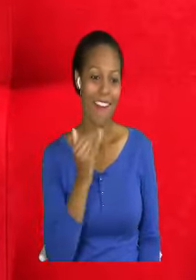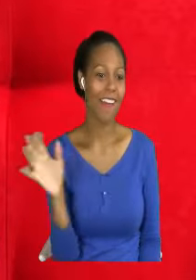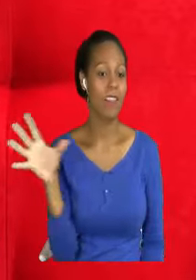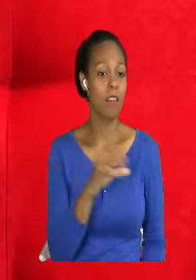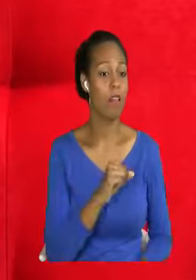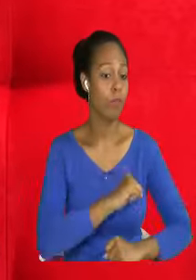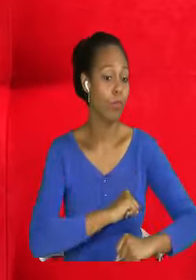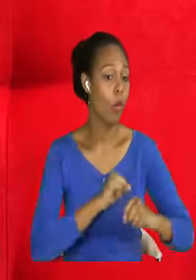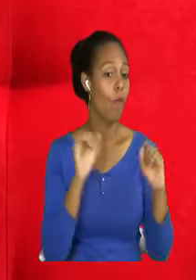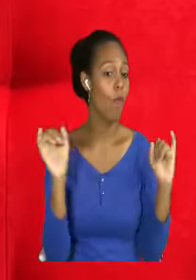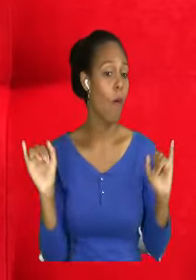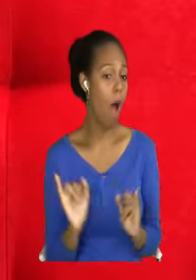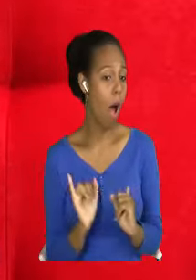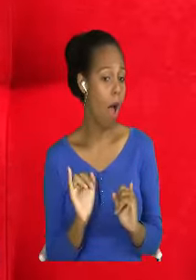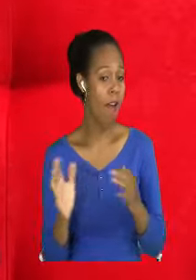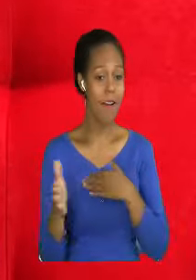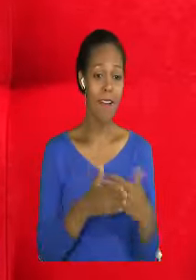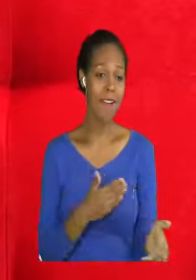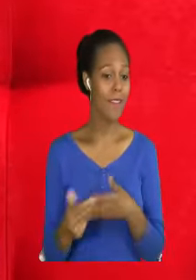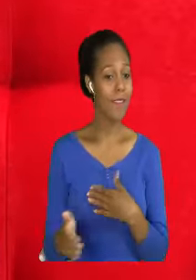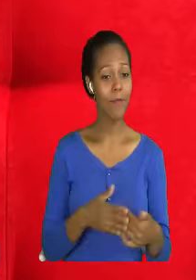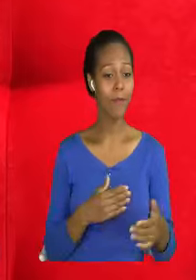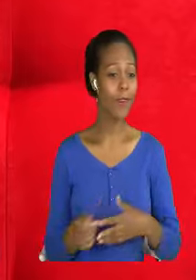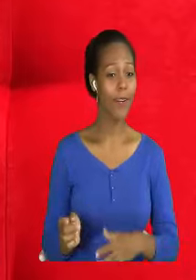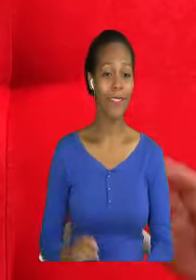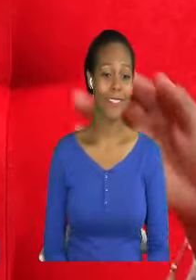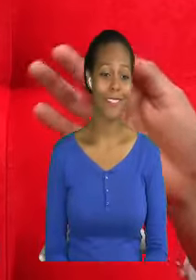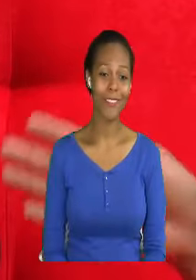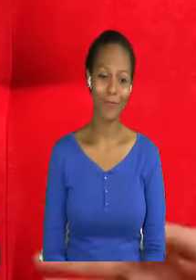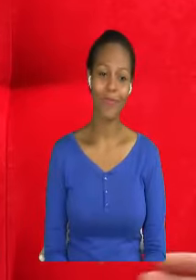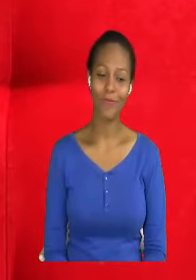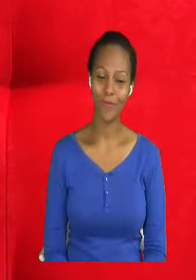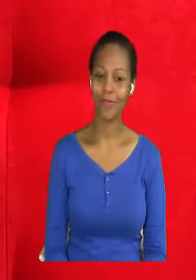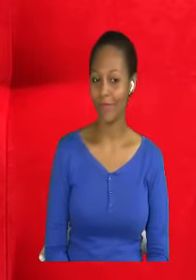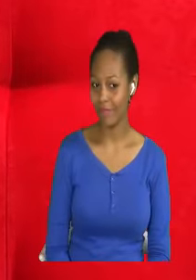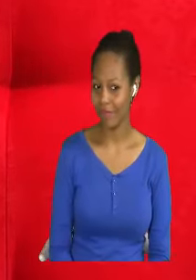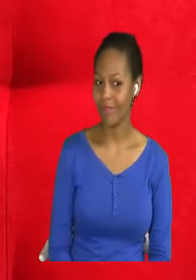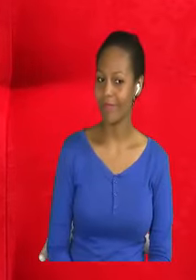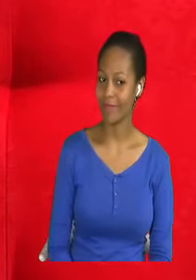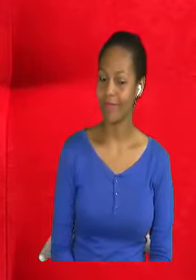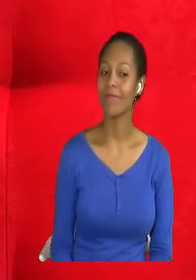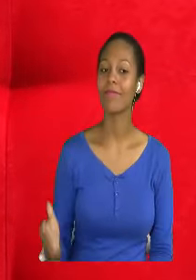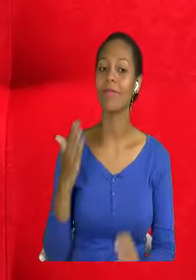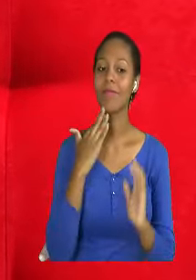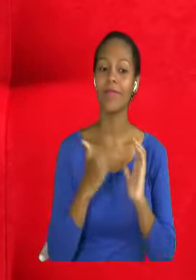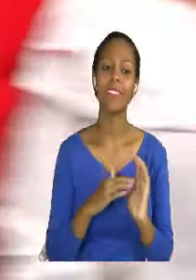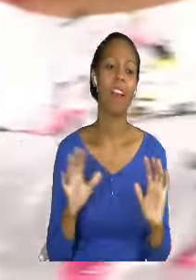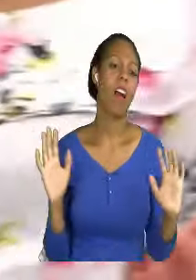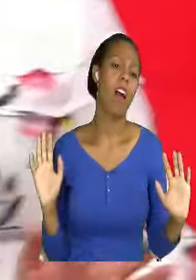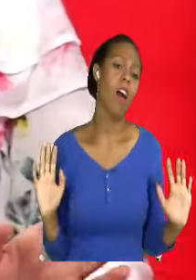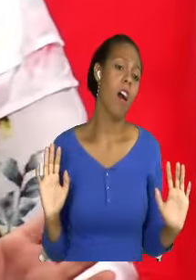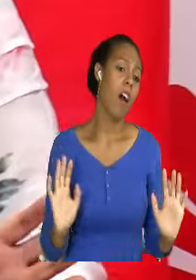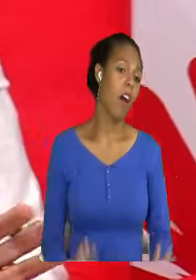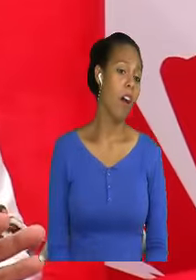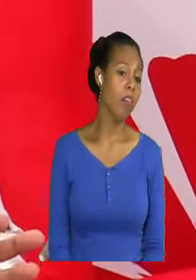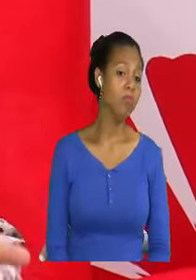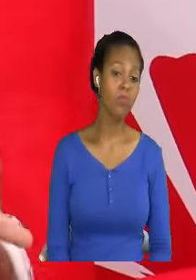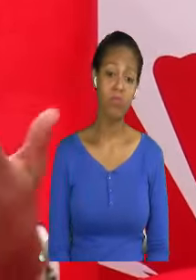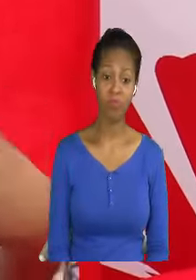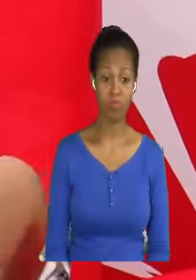en las mangas también están súper en tendencia. Bueno, aquí nos vamos olvidando entonces de ese mito de que solo la mujer